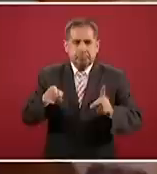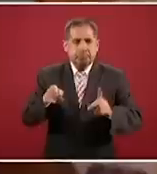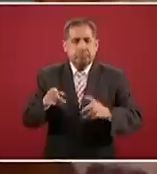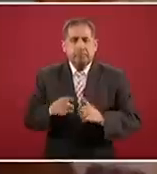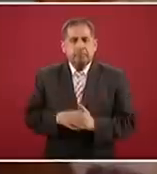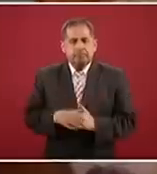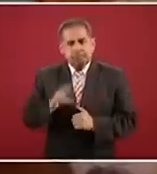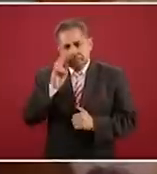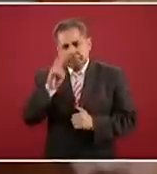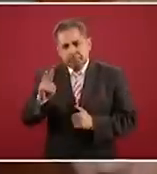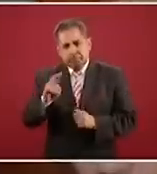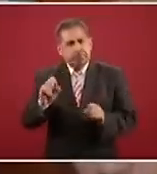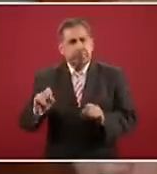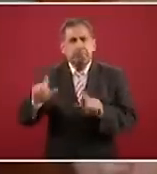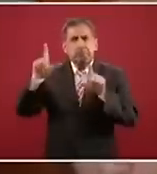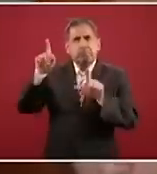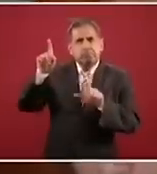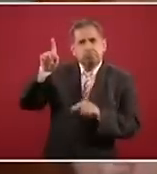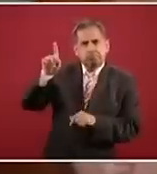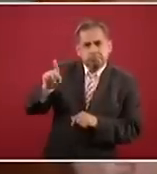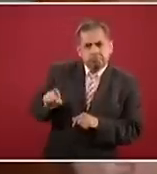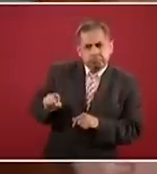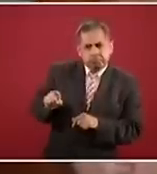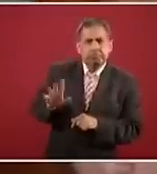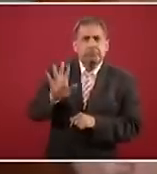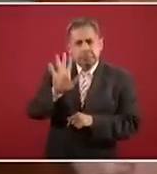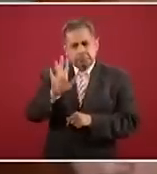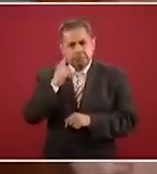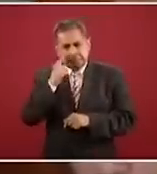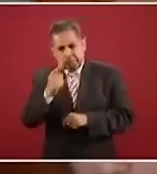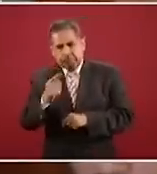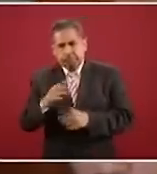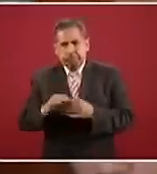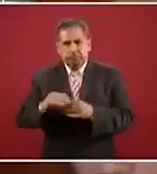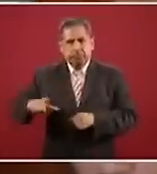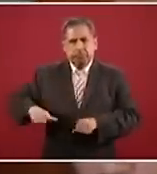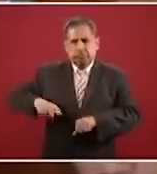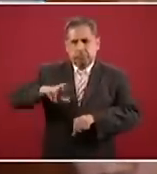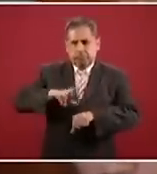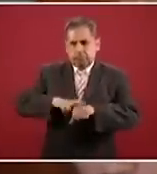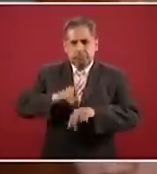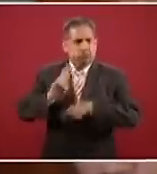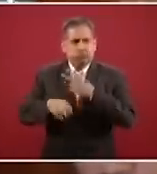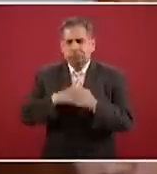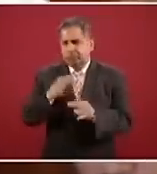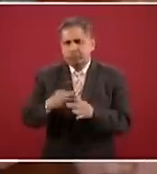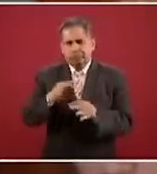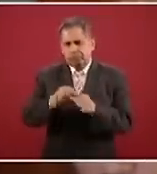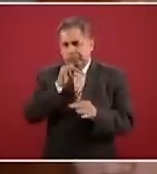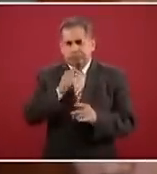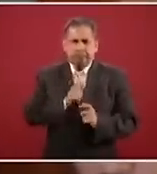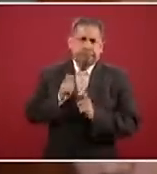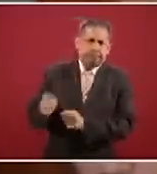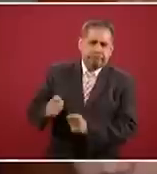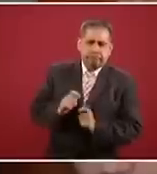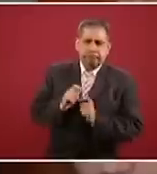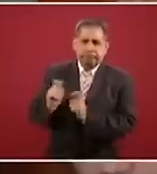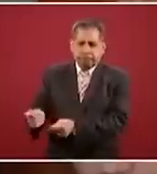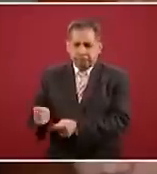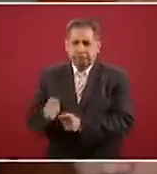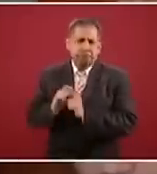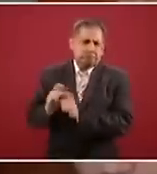Precisamente veíamos en la tabla que uno de los gobernadores que no asiste y que delega las asistencias